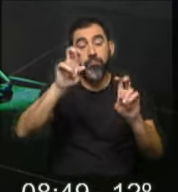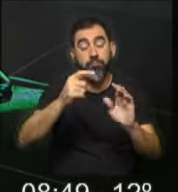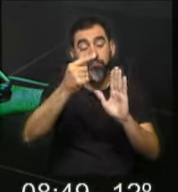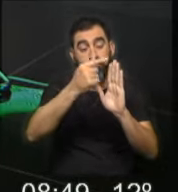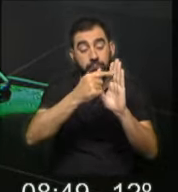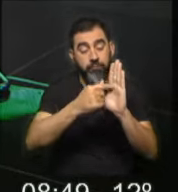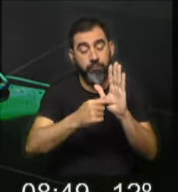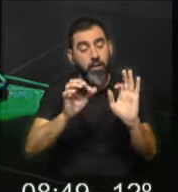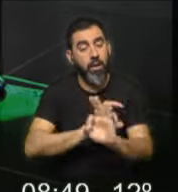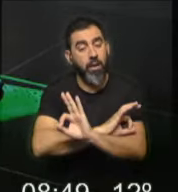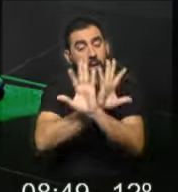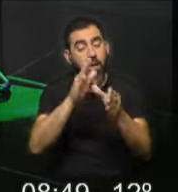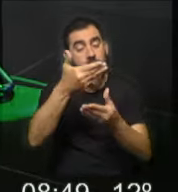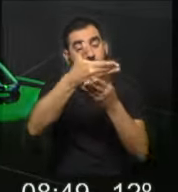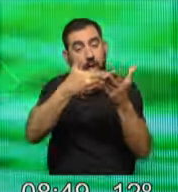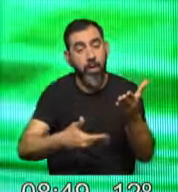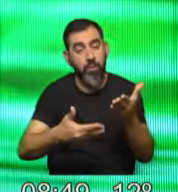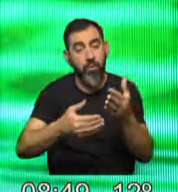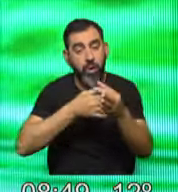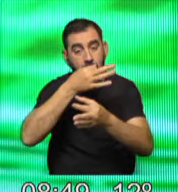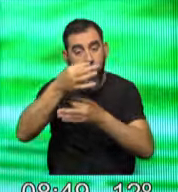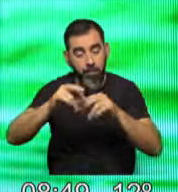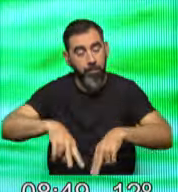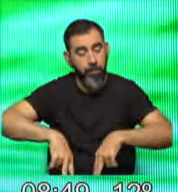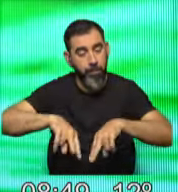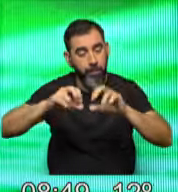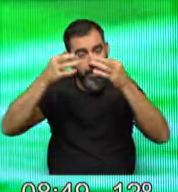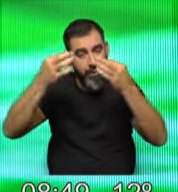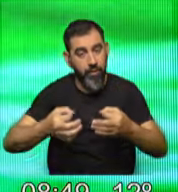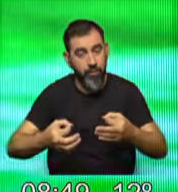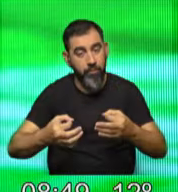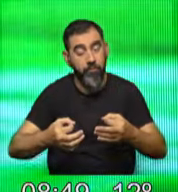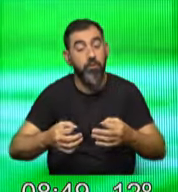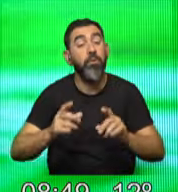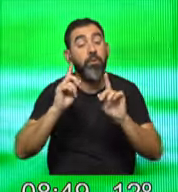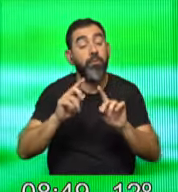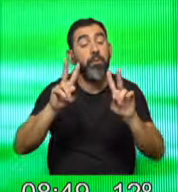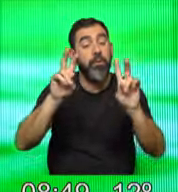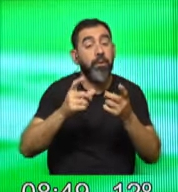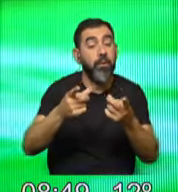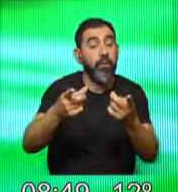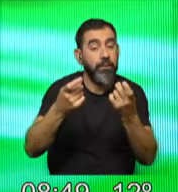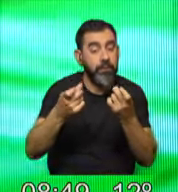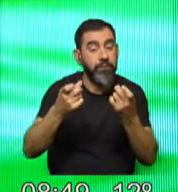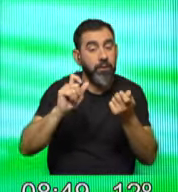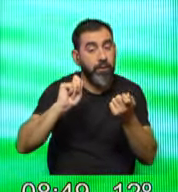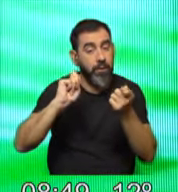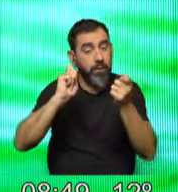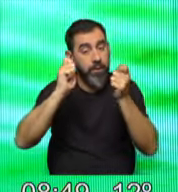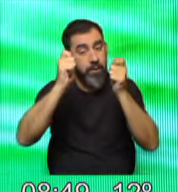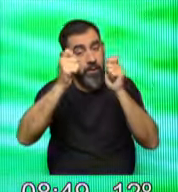planteados de manera clara en la papeleta están debidamente estudiados y aquellas cuestiones que requieran una transición